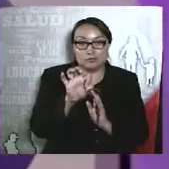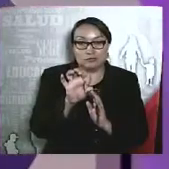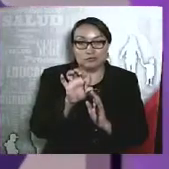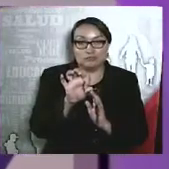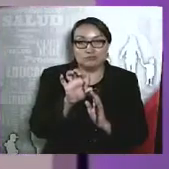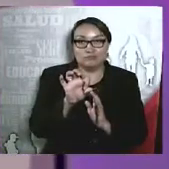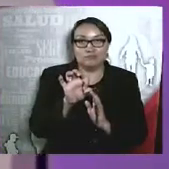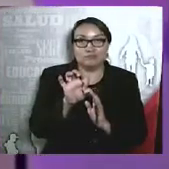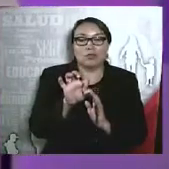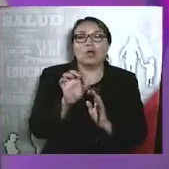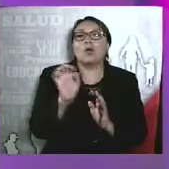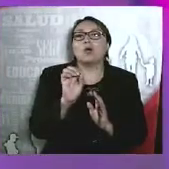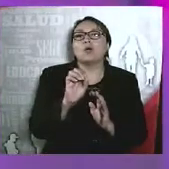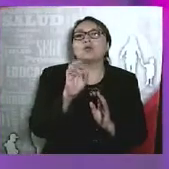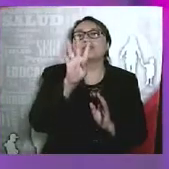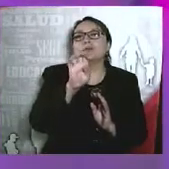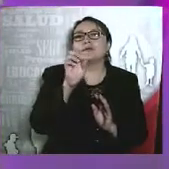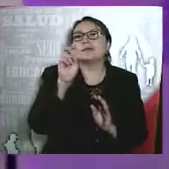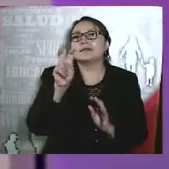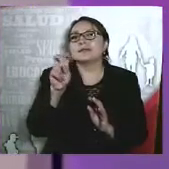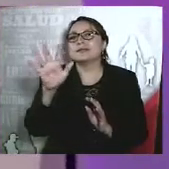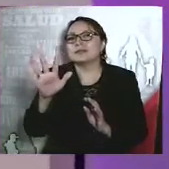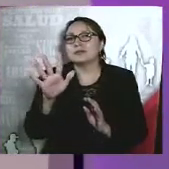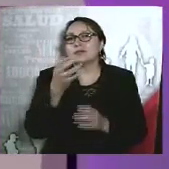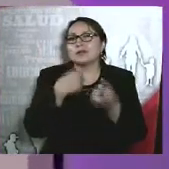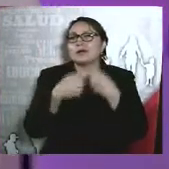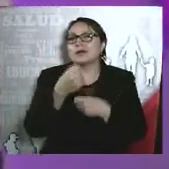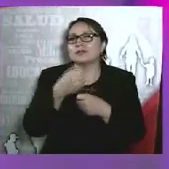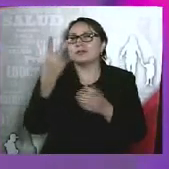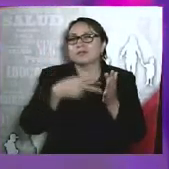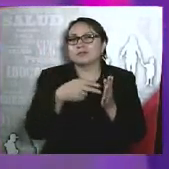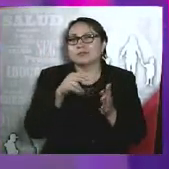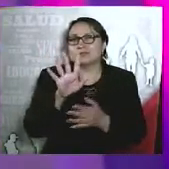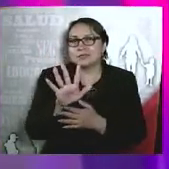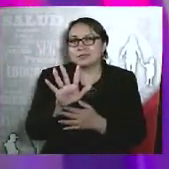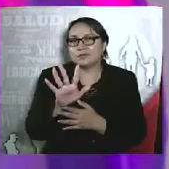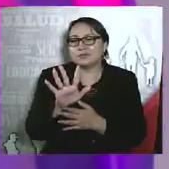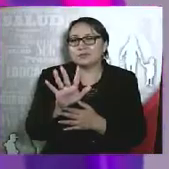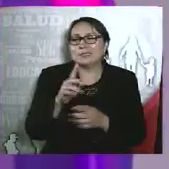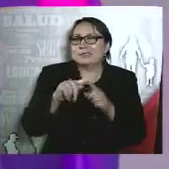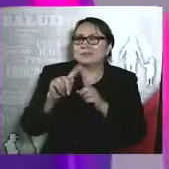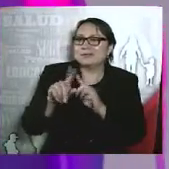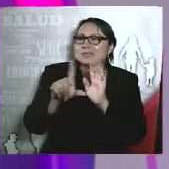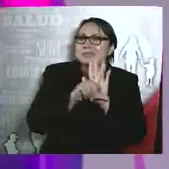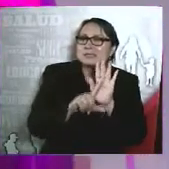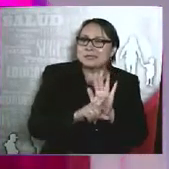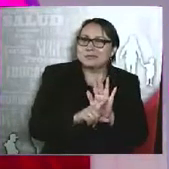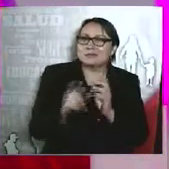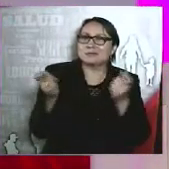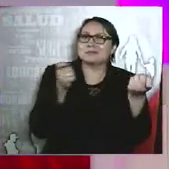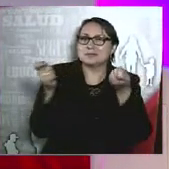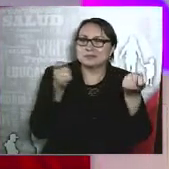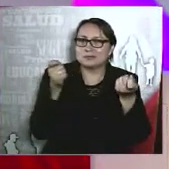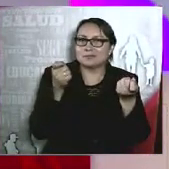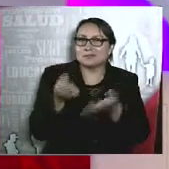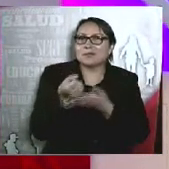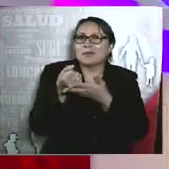ley 975 del año 2005 y está la ley 1424 del año 2010. Cada una regula beneficios